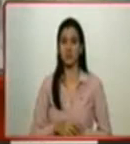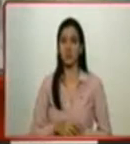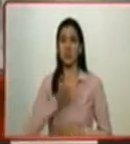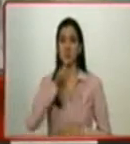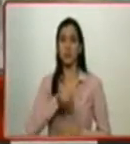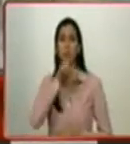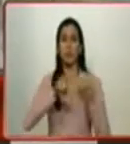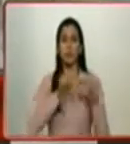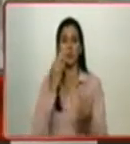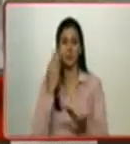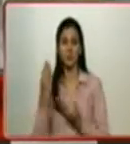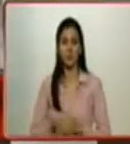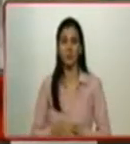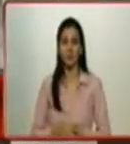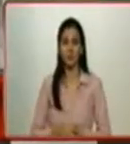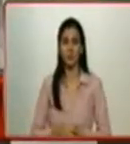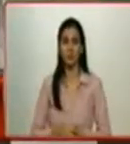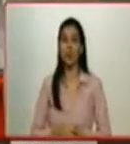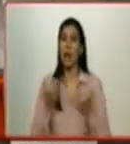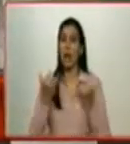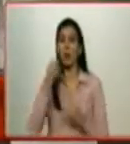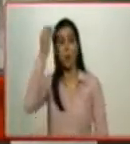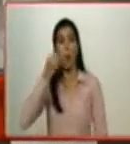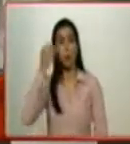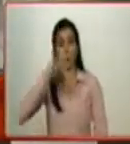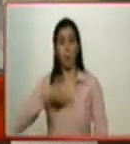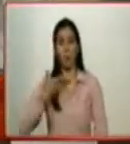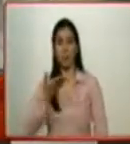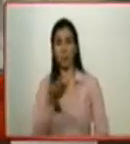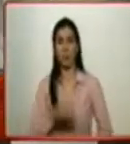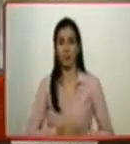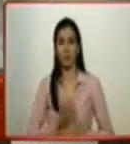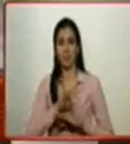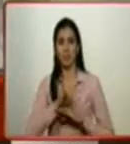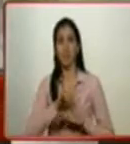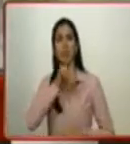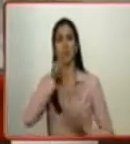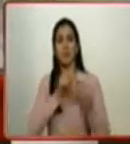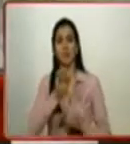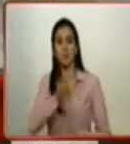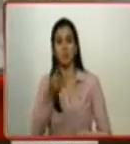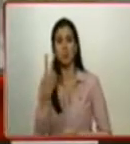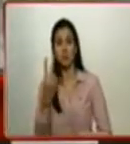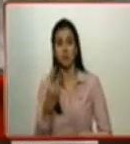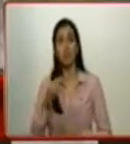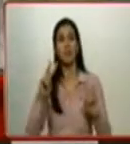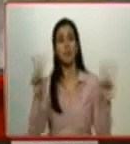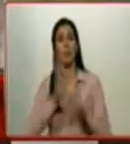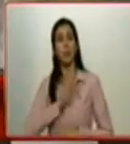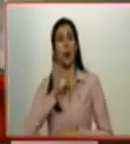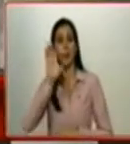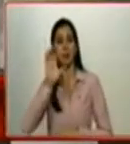y en redes arroba btv canal 8. Mariela, hasta ahora el pueblo venezolano se sigue expresando a través de la red social Twitter con las etiquetas Victoria de la Patria